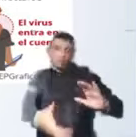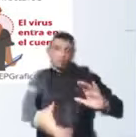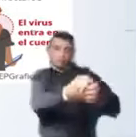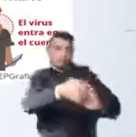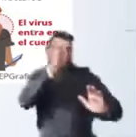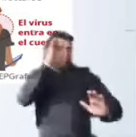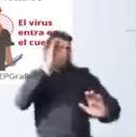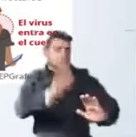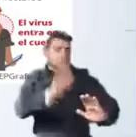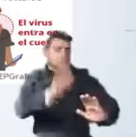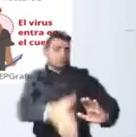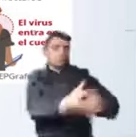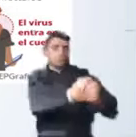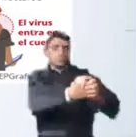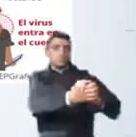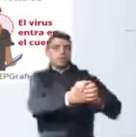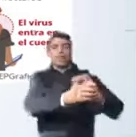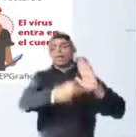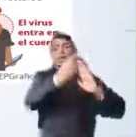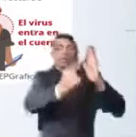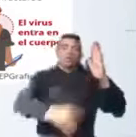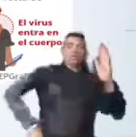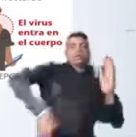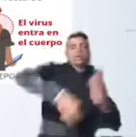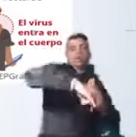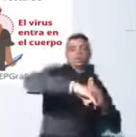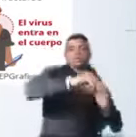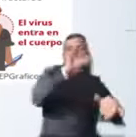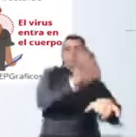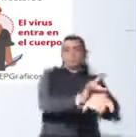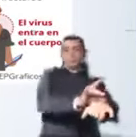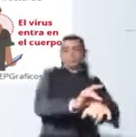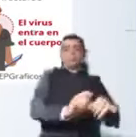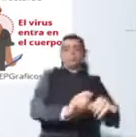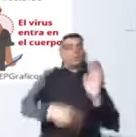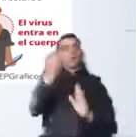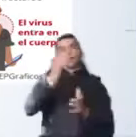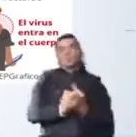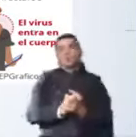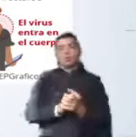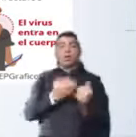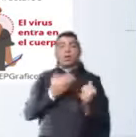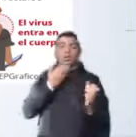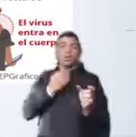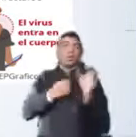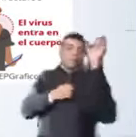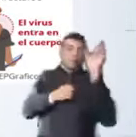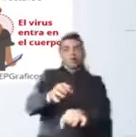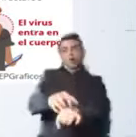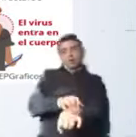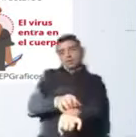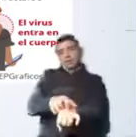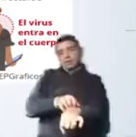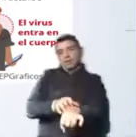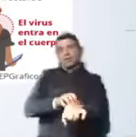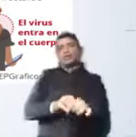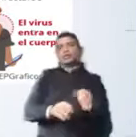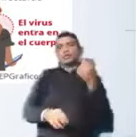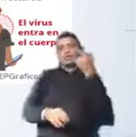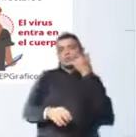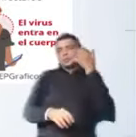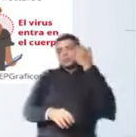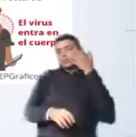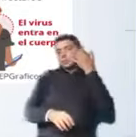persona. O si esta persona se rasca cerca de las mucosas, adquiere la enfermedad. ¿Cómo